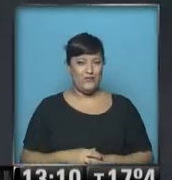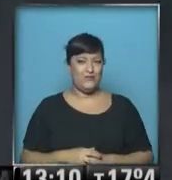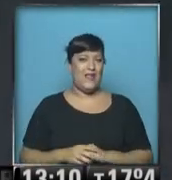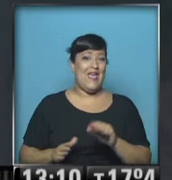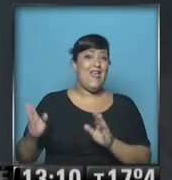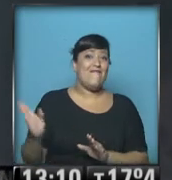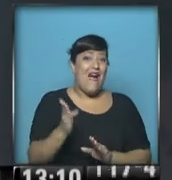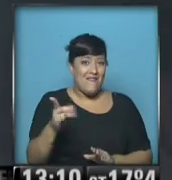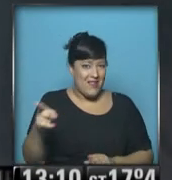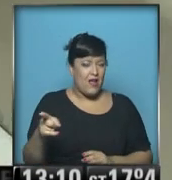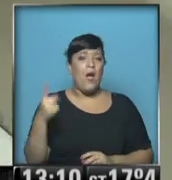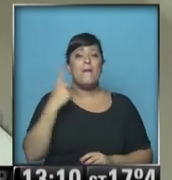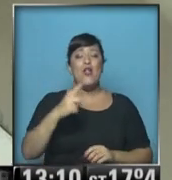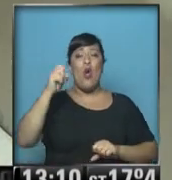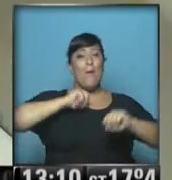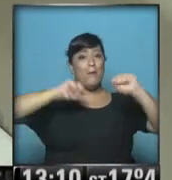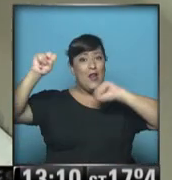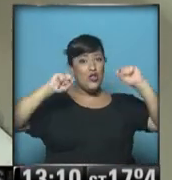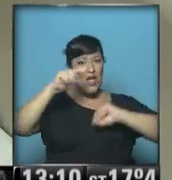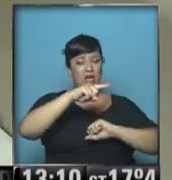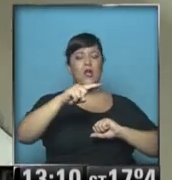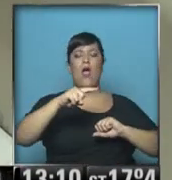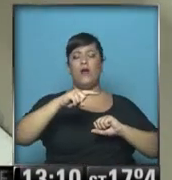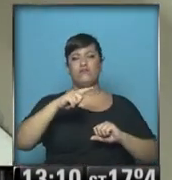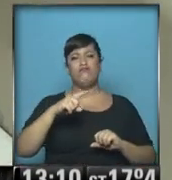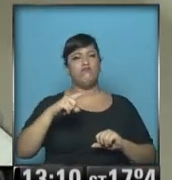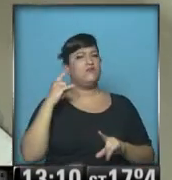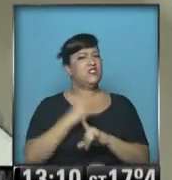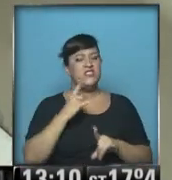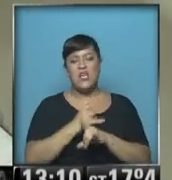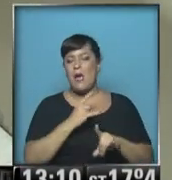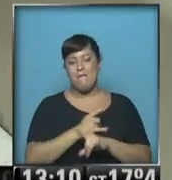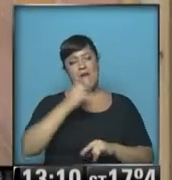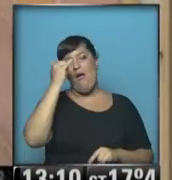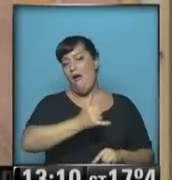con la pirotecnia siempre va a ser, siempre van a existir casos.